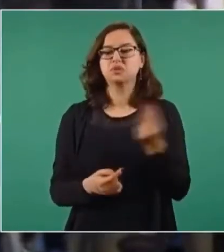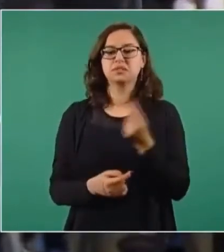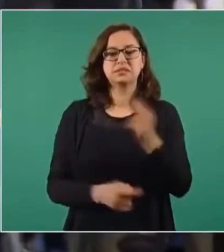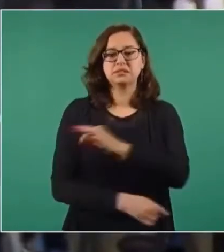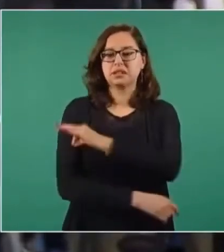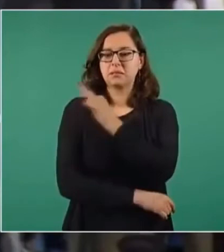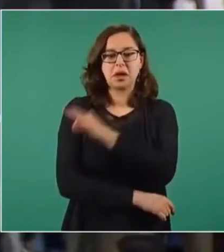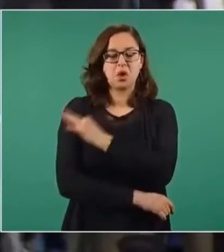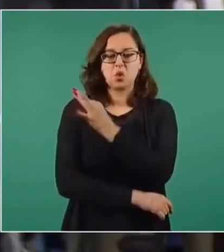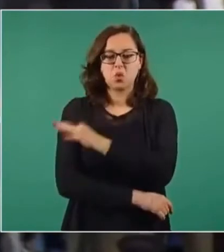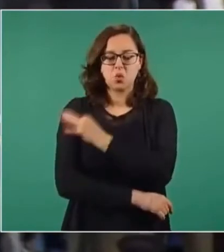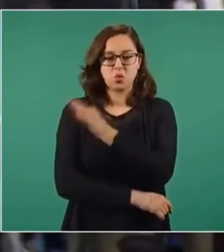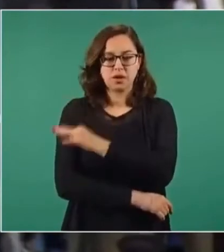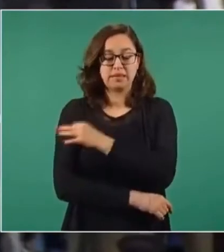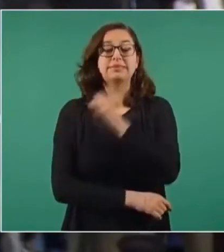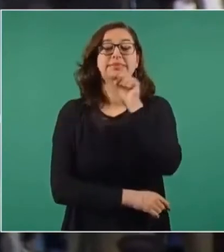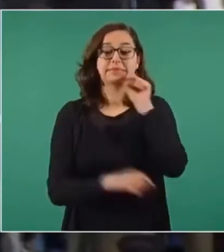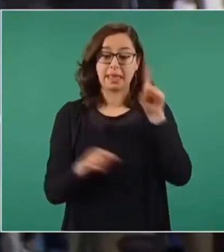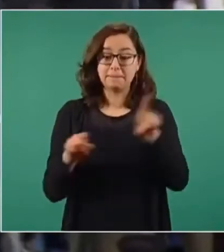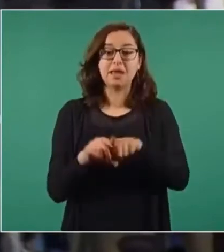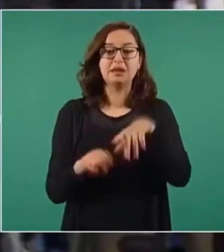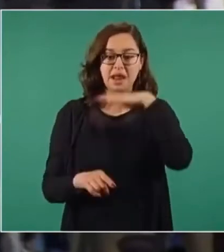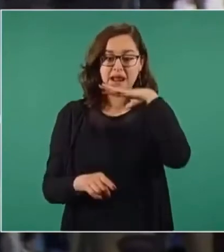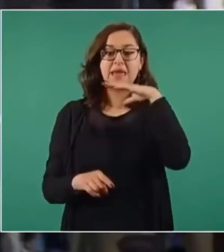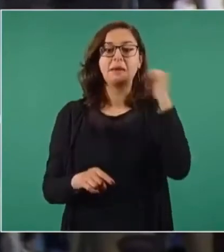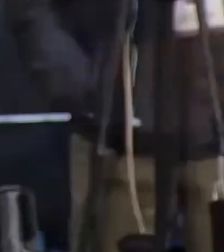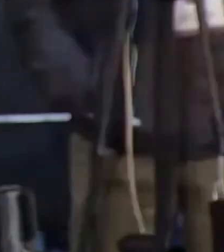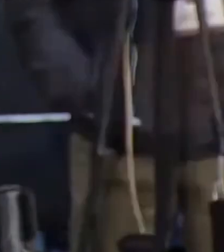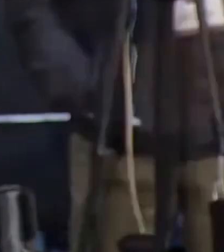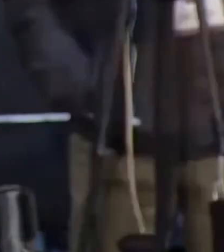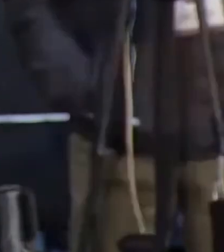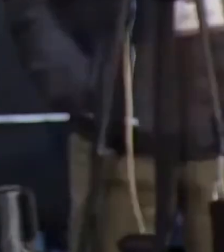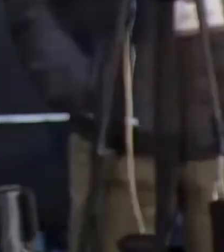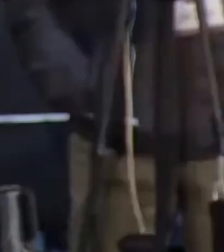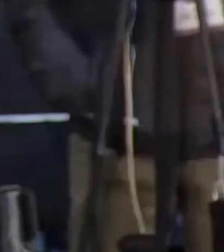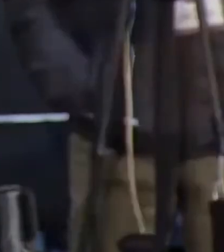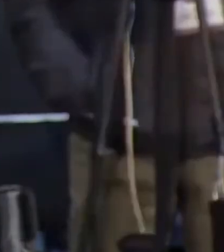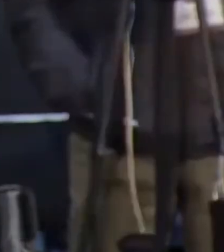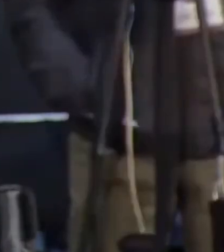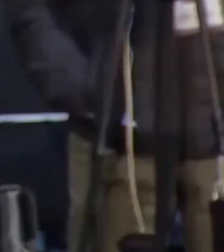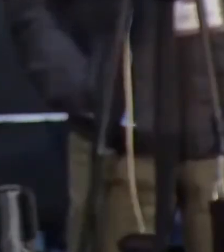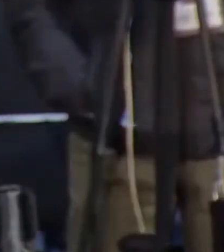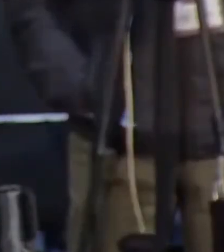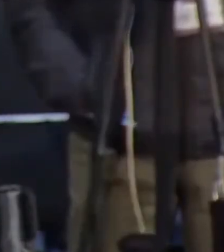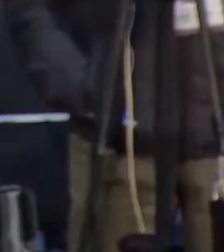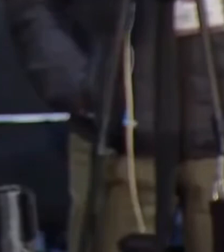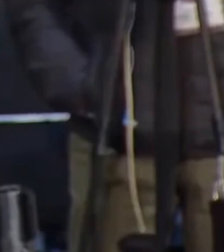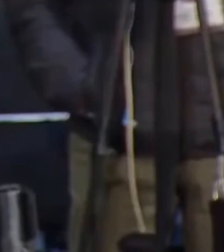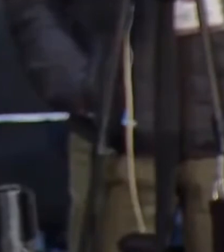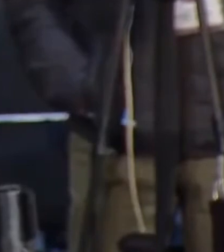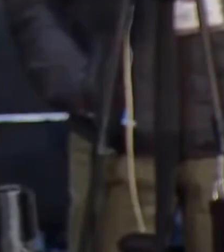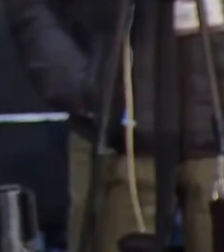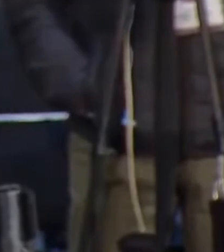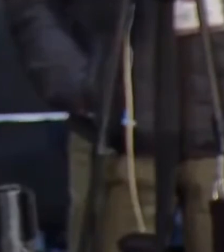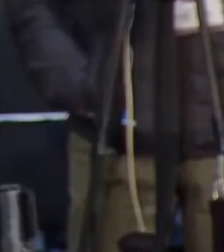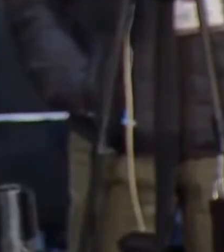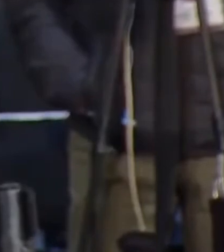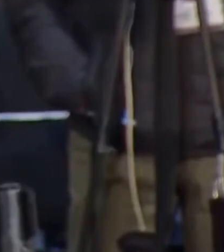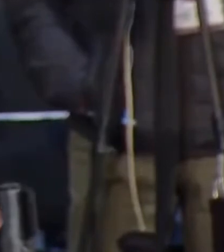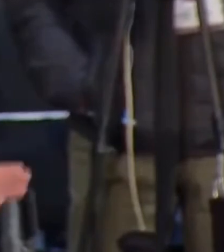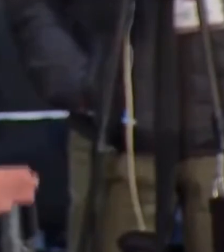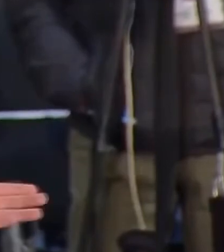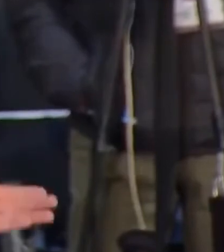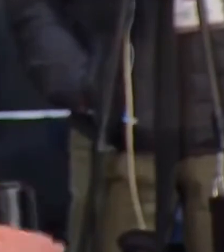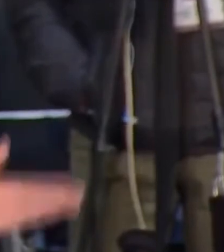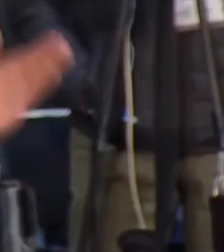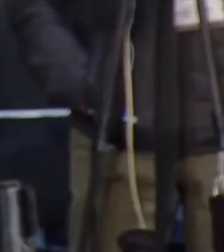ejemplo, reitero, Dinamarca, Alemania también es otro ejemplo que está mostrando esto. ¿Por qué no destacar esta información